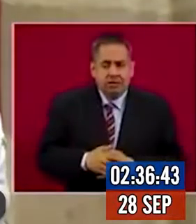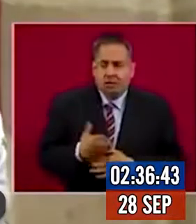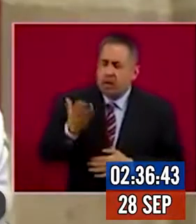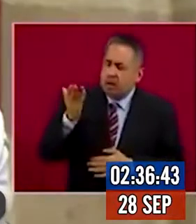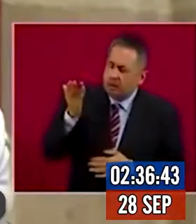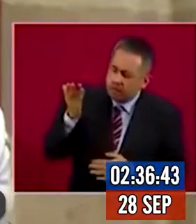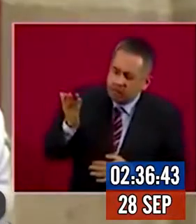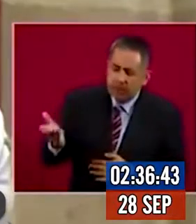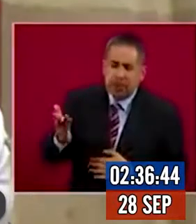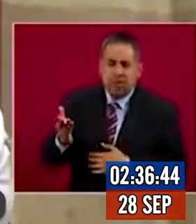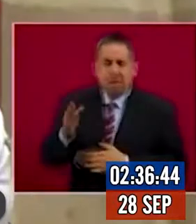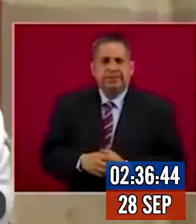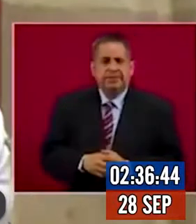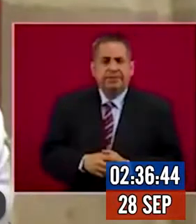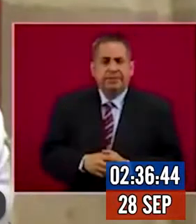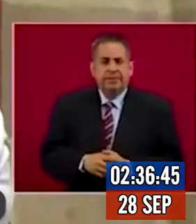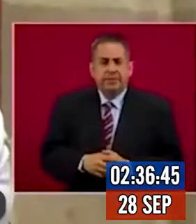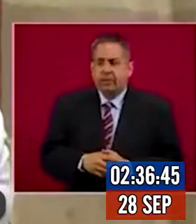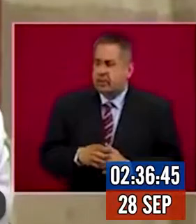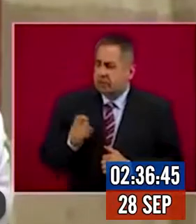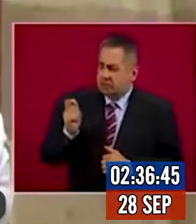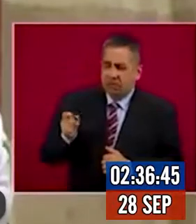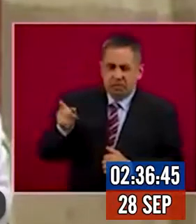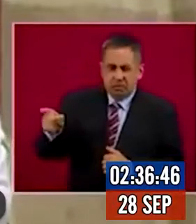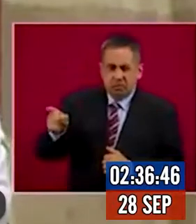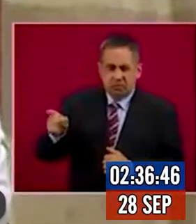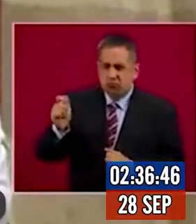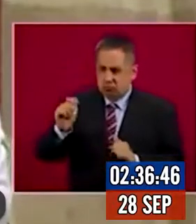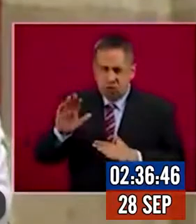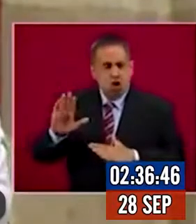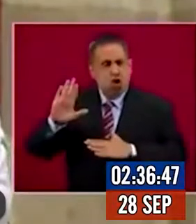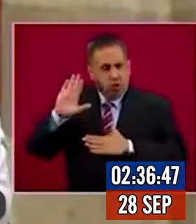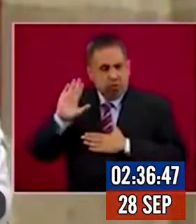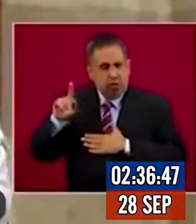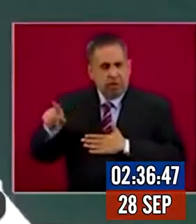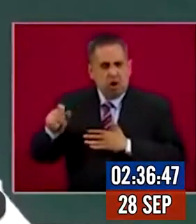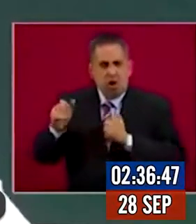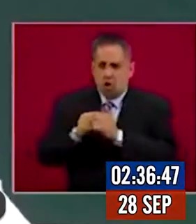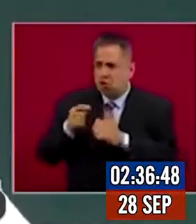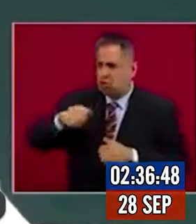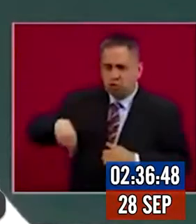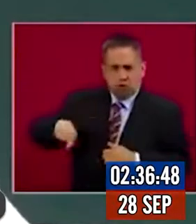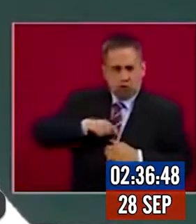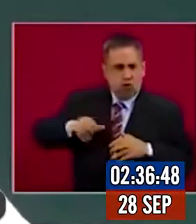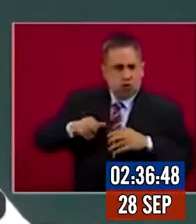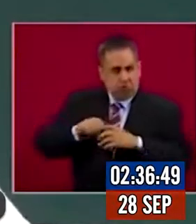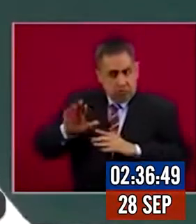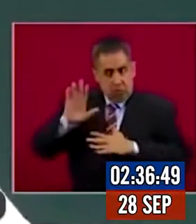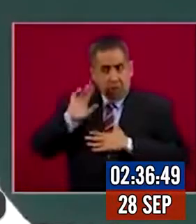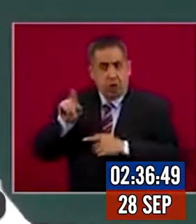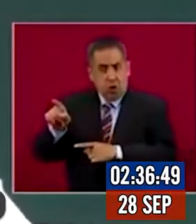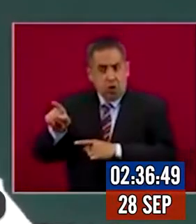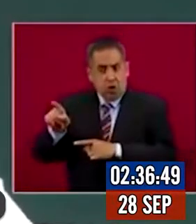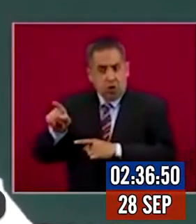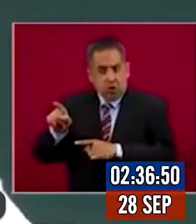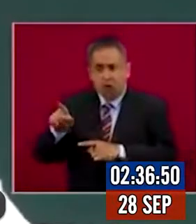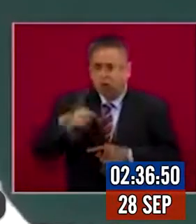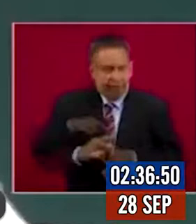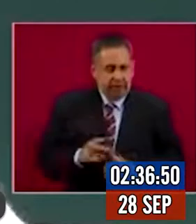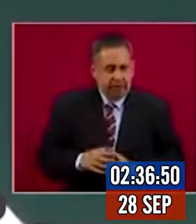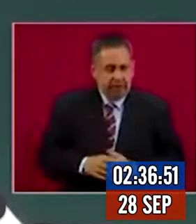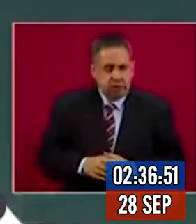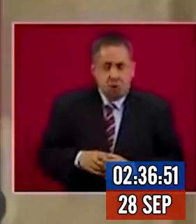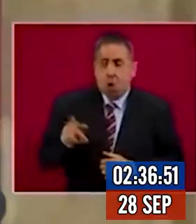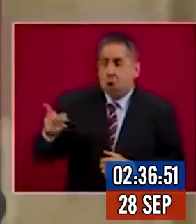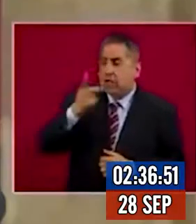pido al señor presidente que así como se comprometió con nosotros que íbamos a llegar a la verdad